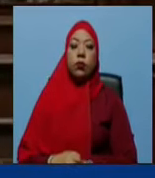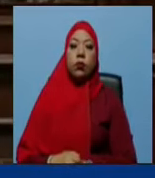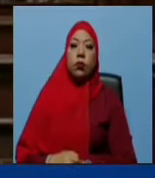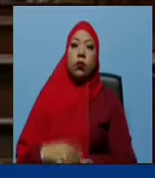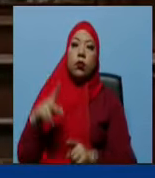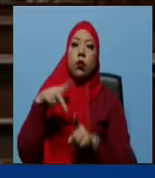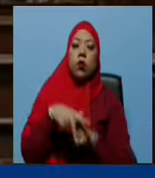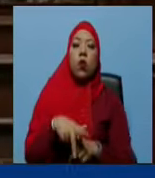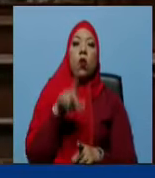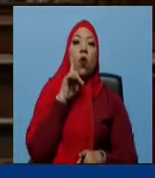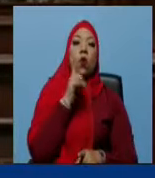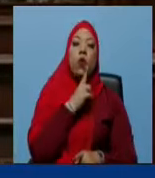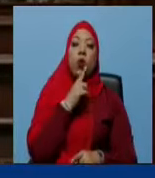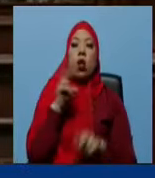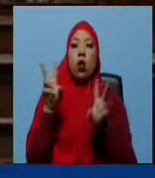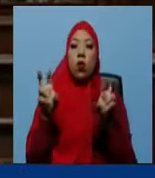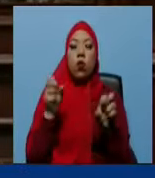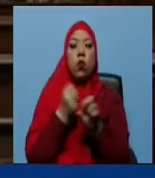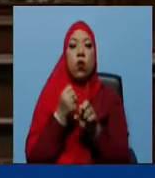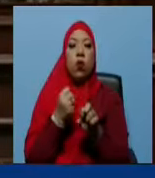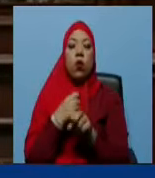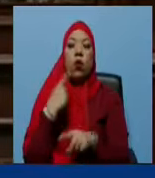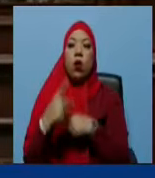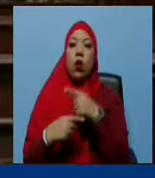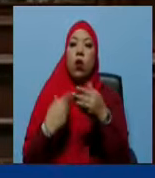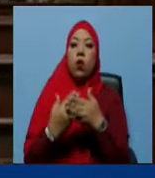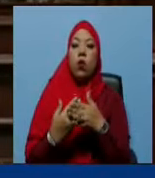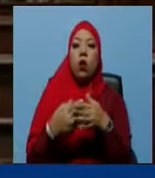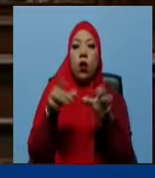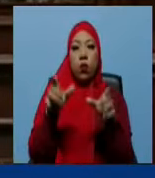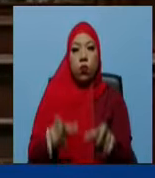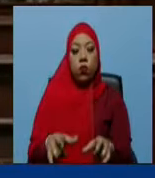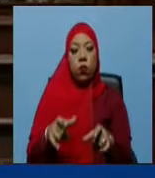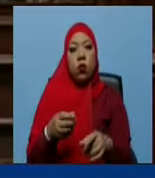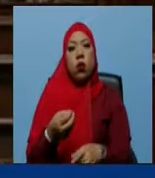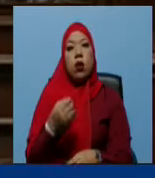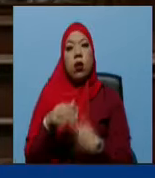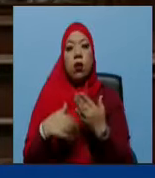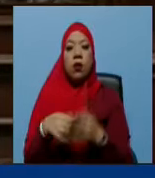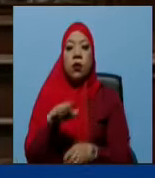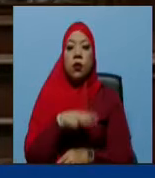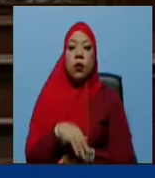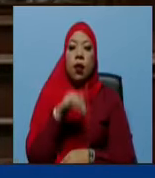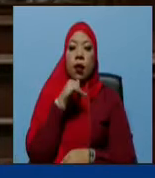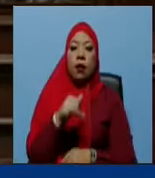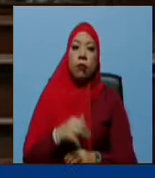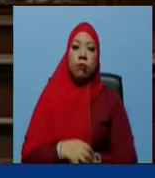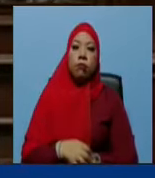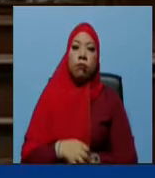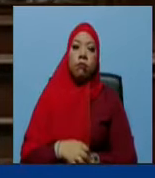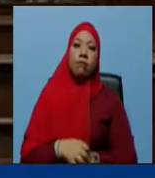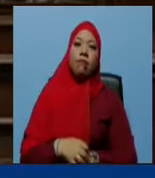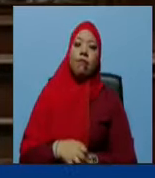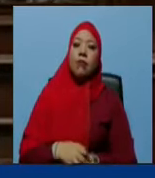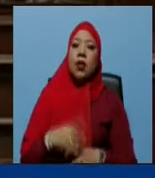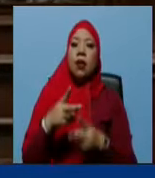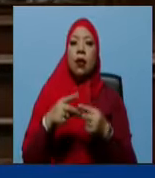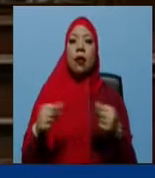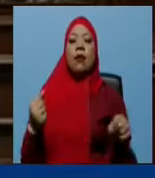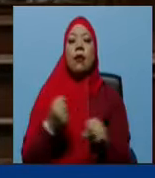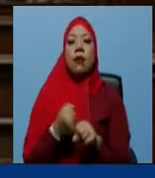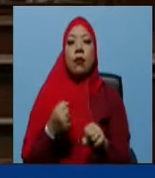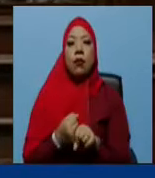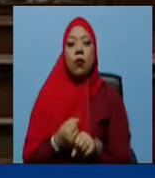imponer los nuevos modelos de dominación del Estado oligárquico, terrateniente